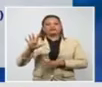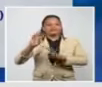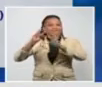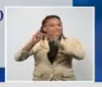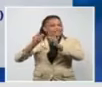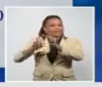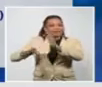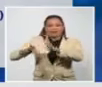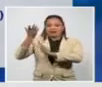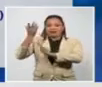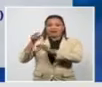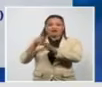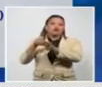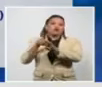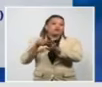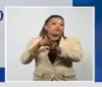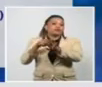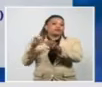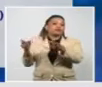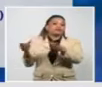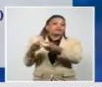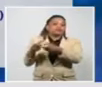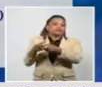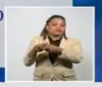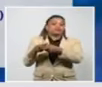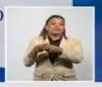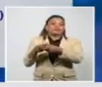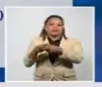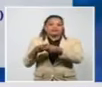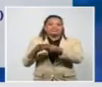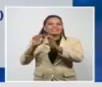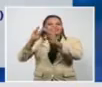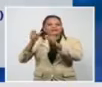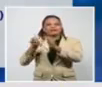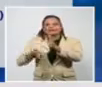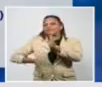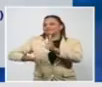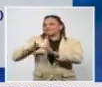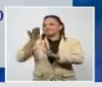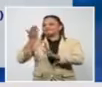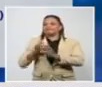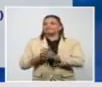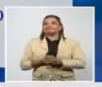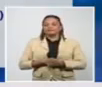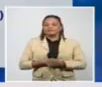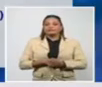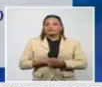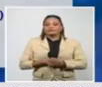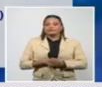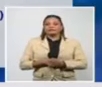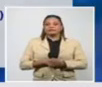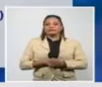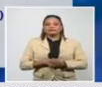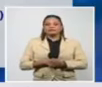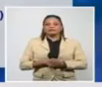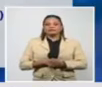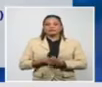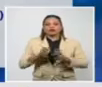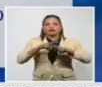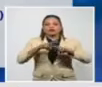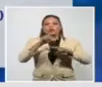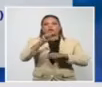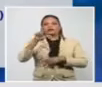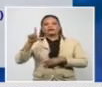para este municipio, 35 personas confirmadas ayer con la COVID-19, Holguín